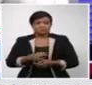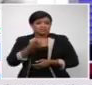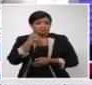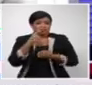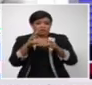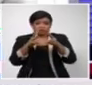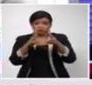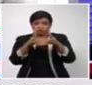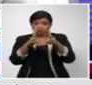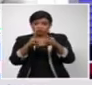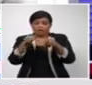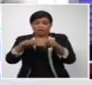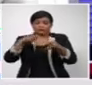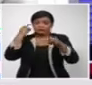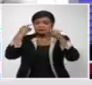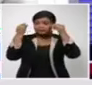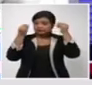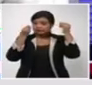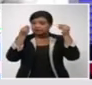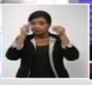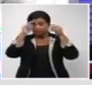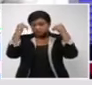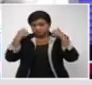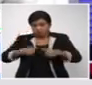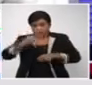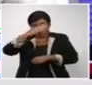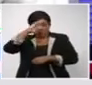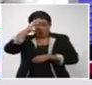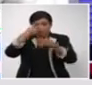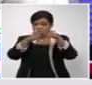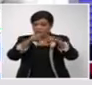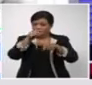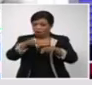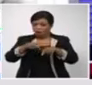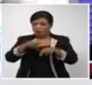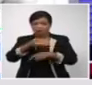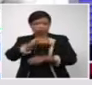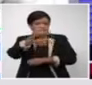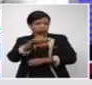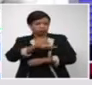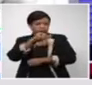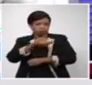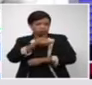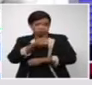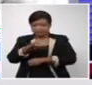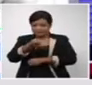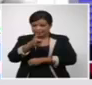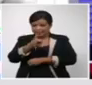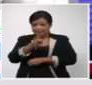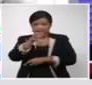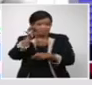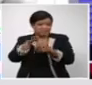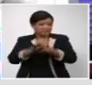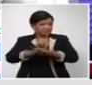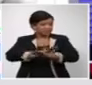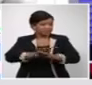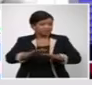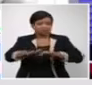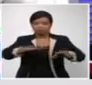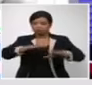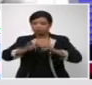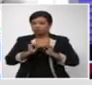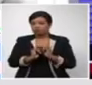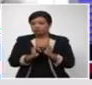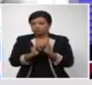en tensión al sistema de salud cubano, pero de esto estaremos conversando en solo minutos porque ya todo se encuentra listo en los estudios centrales de